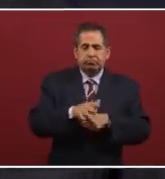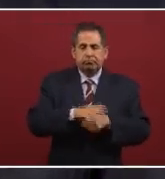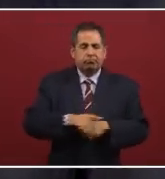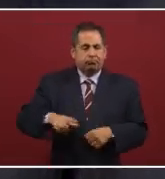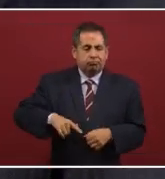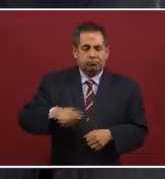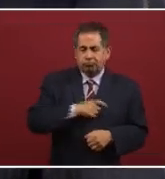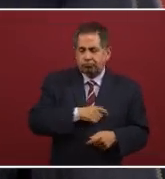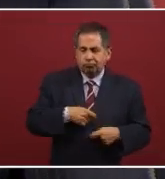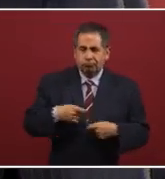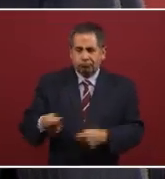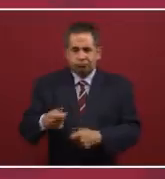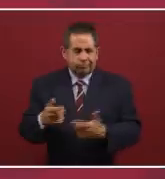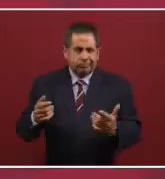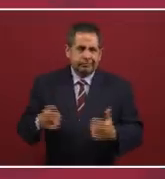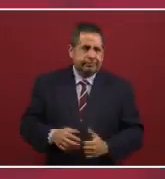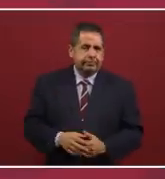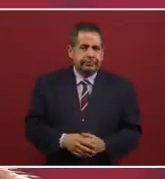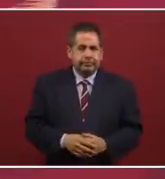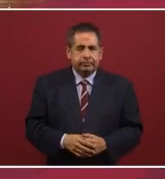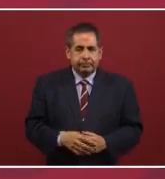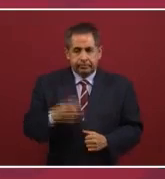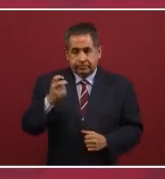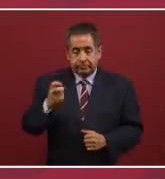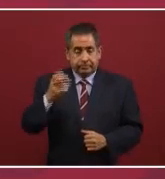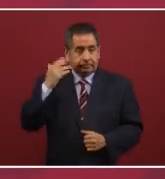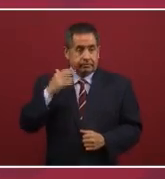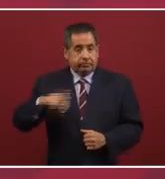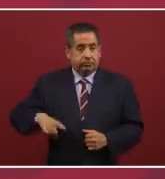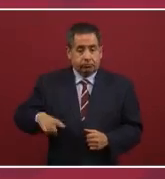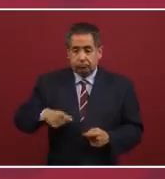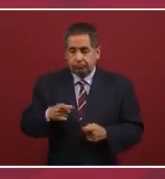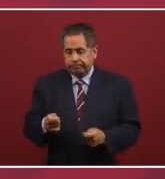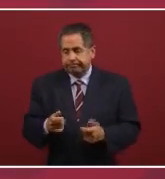privadas en deuda pública. Para eso utilizaban al Estado.